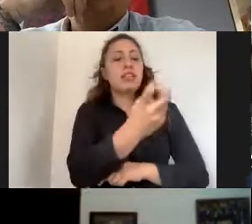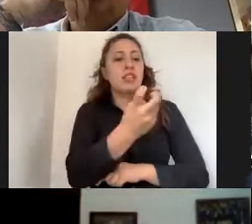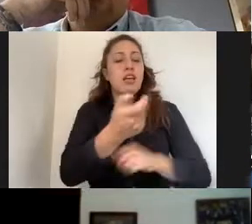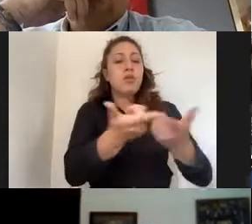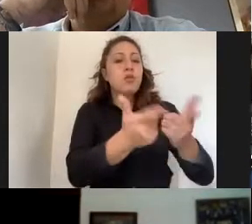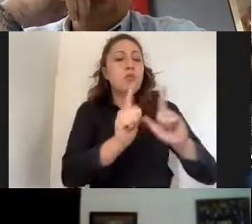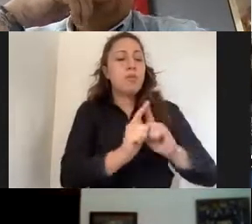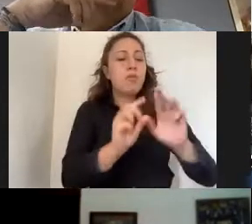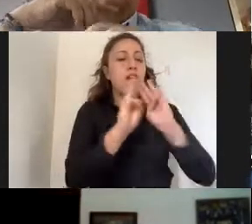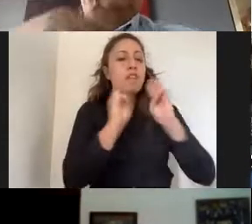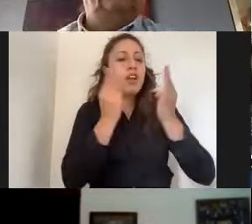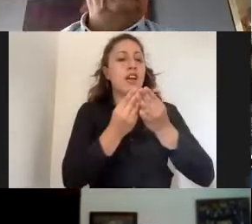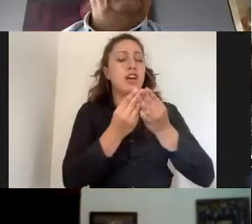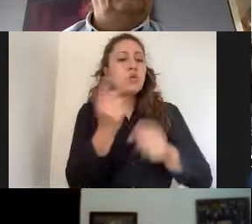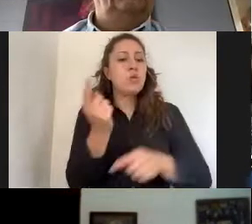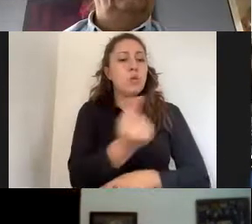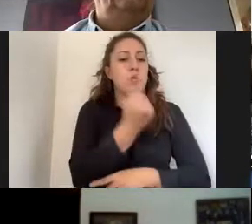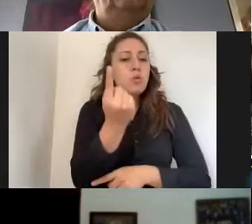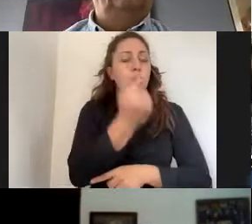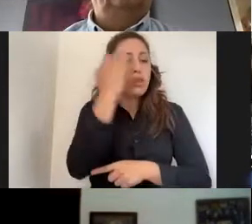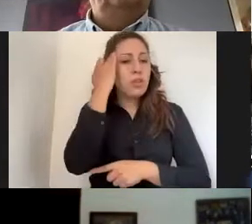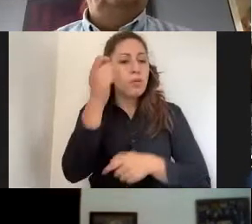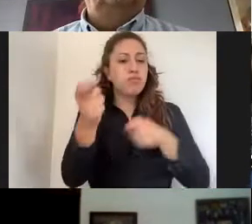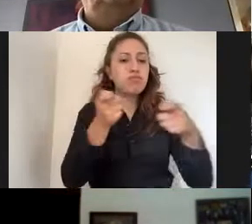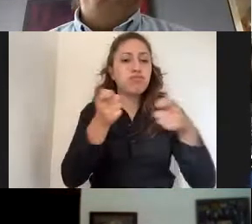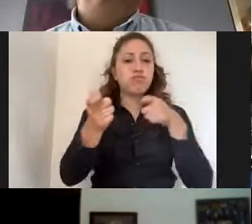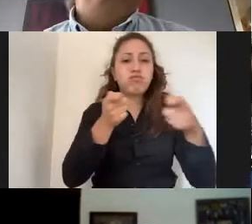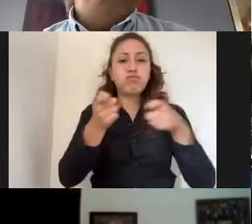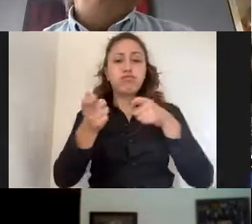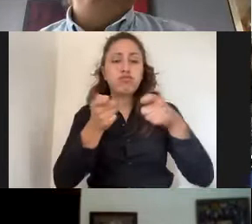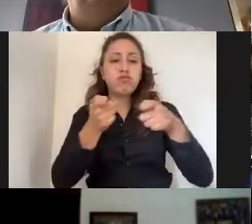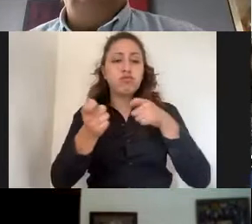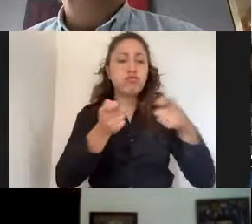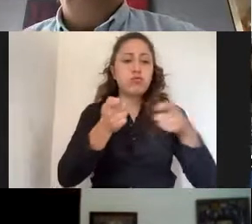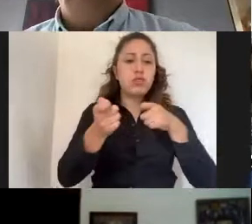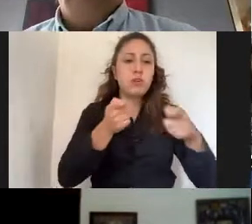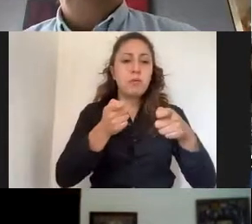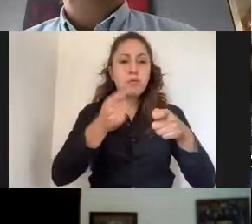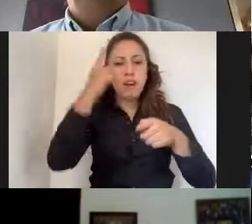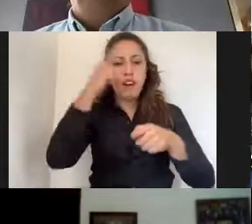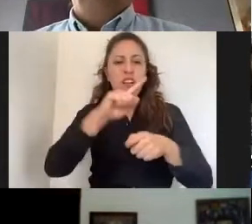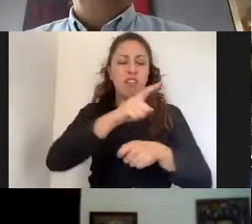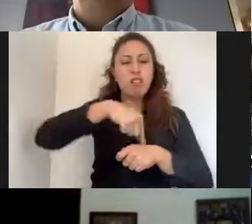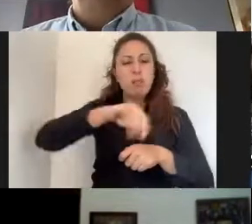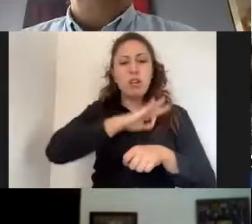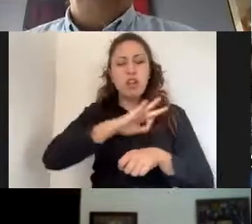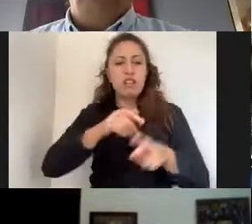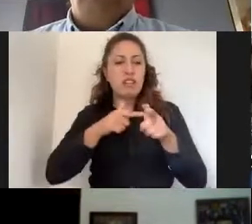o de este grupo delictivo con la intención de delinquir. Y la